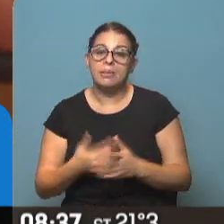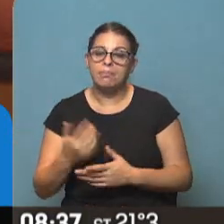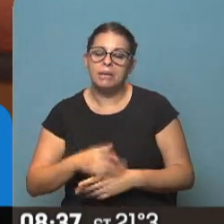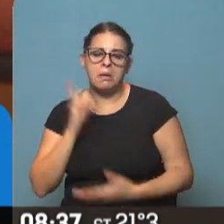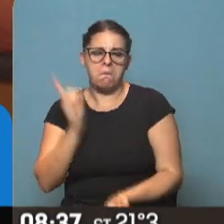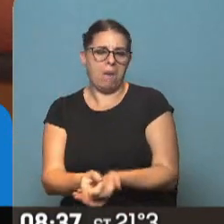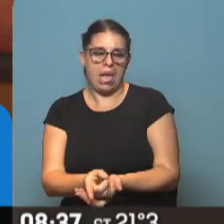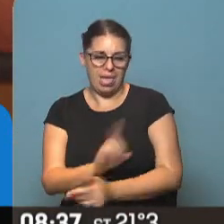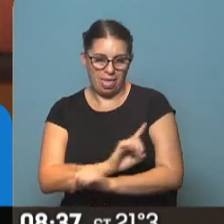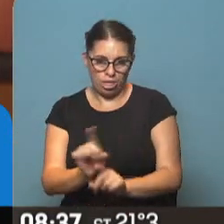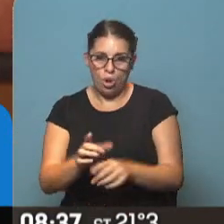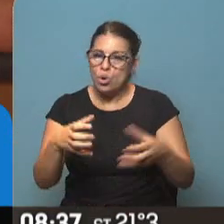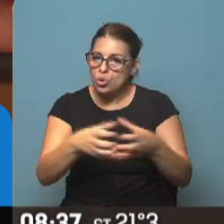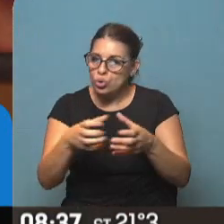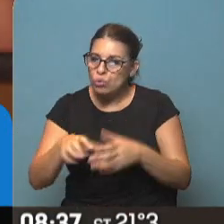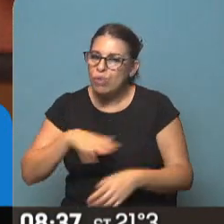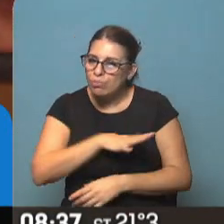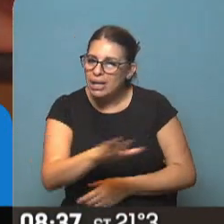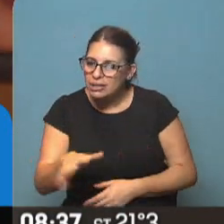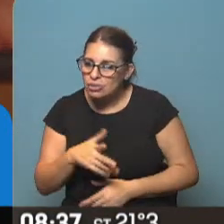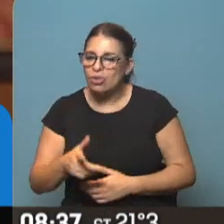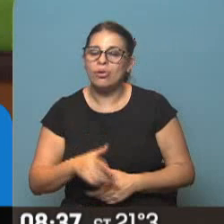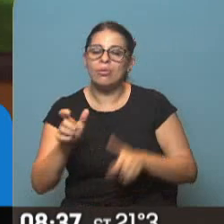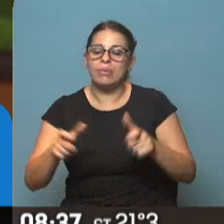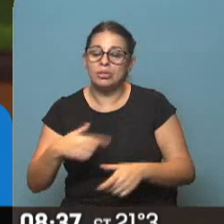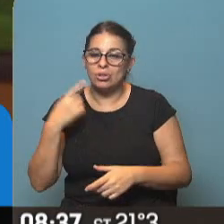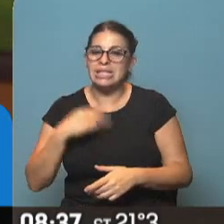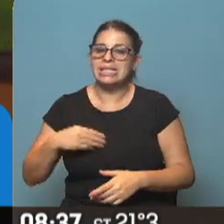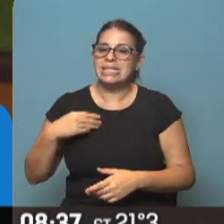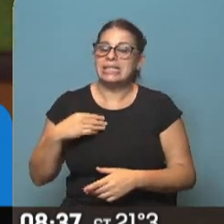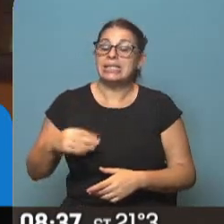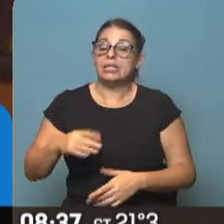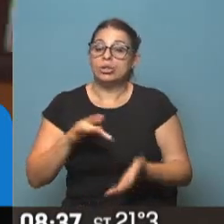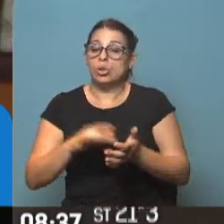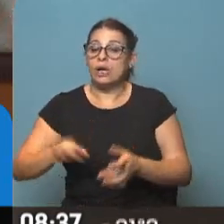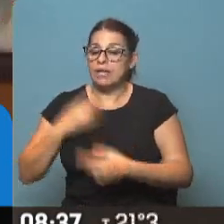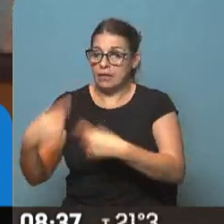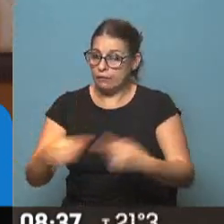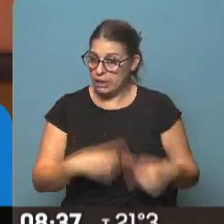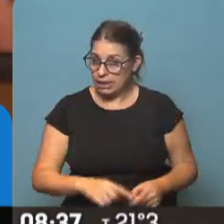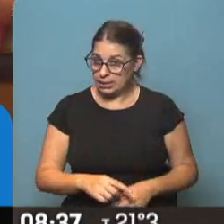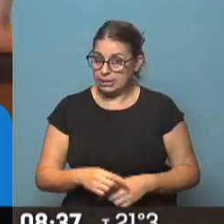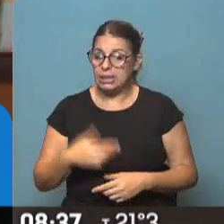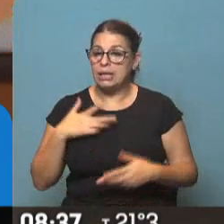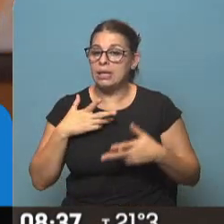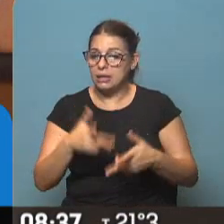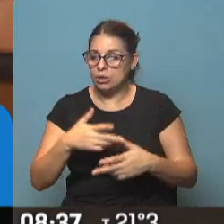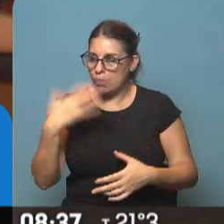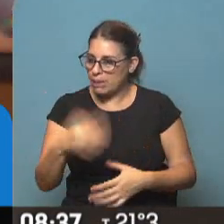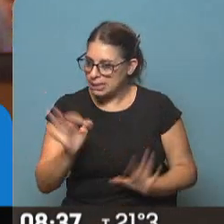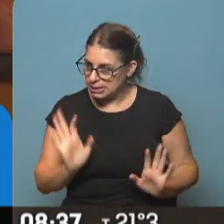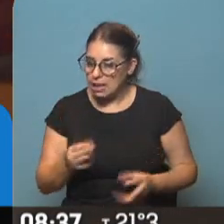impongan al conjunto de la población que vive otras realidades y eso lo digo especialmente para